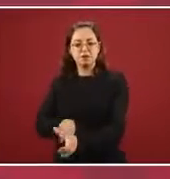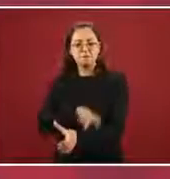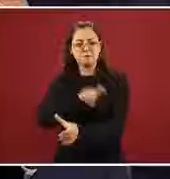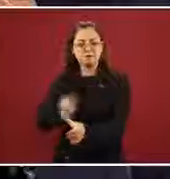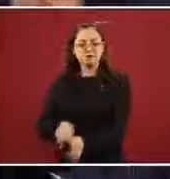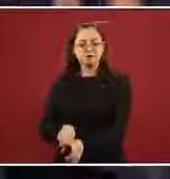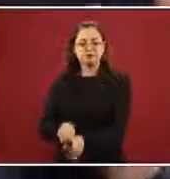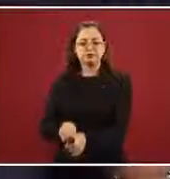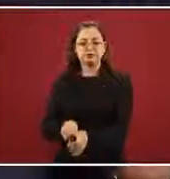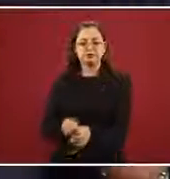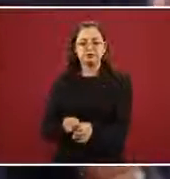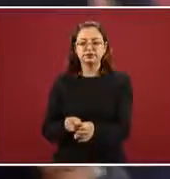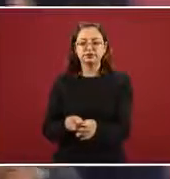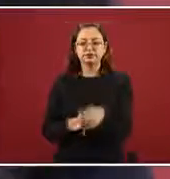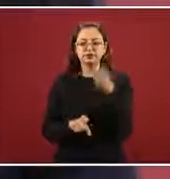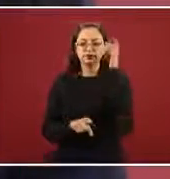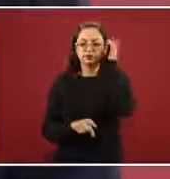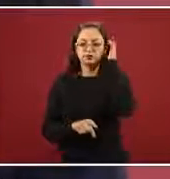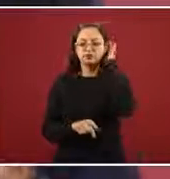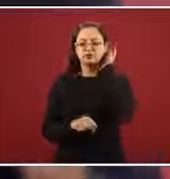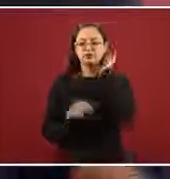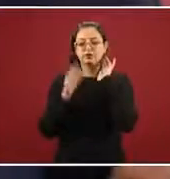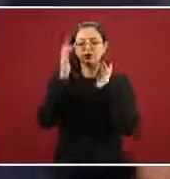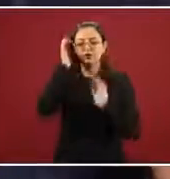O sea, la distorsión